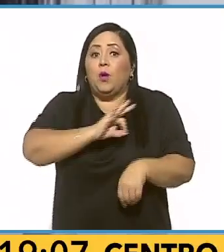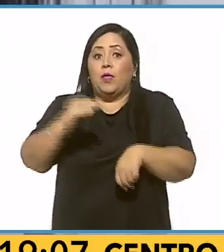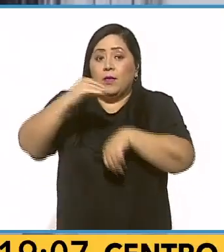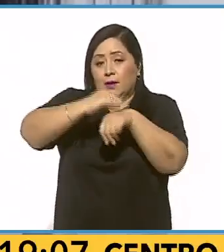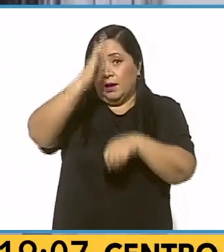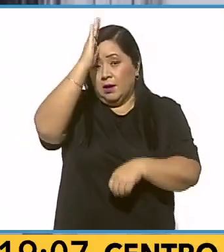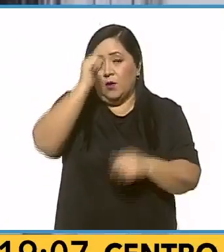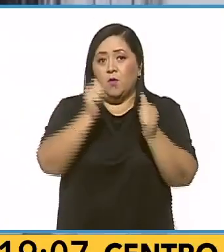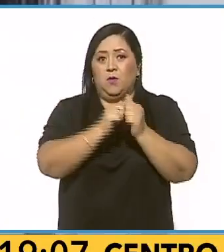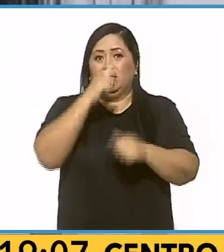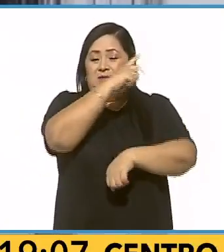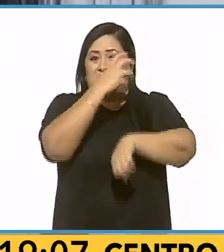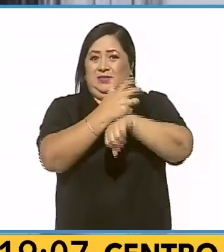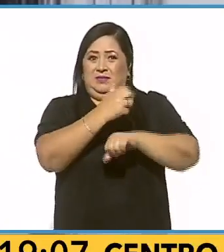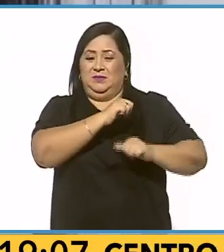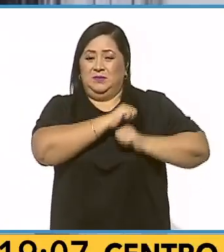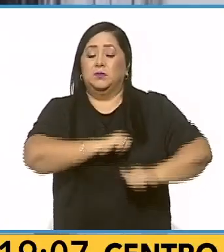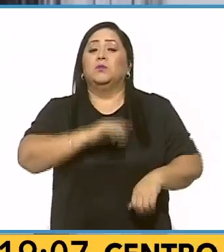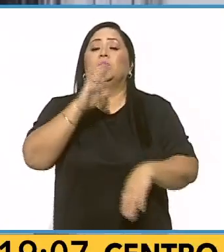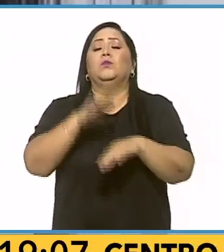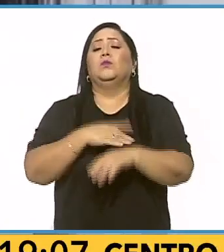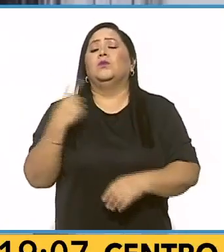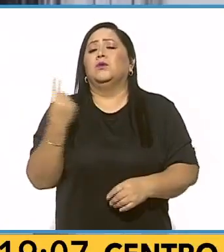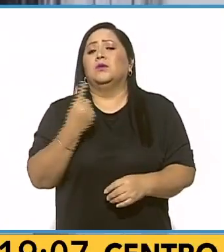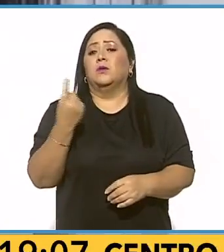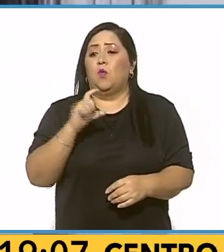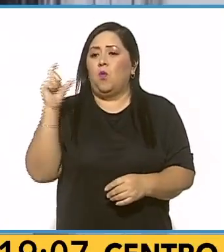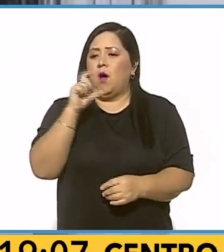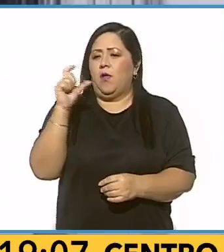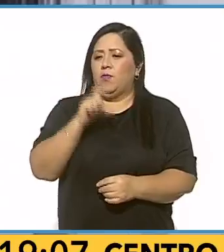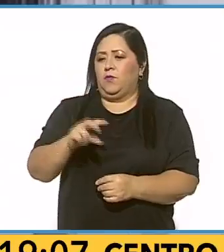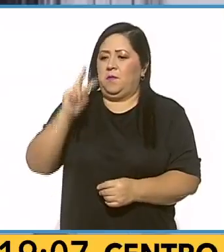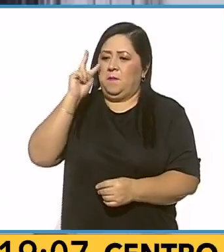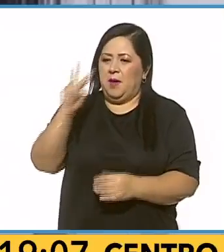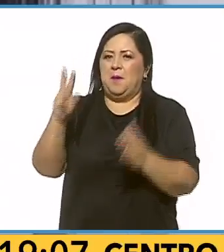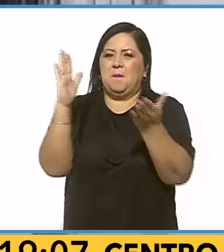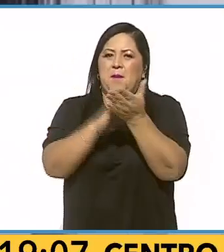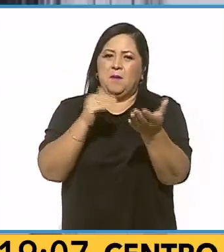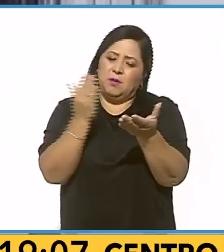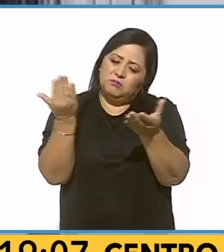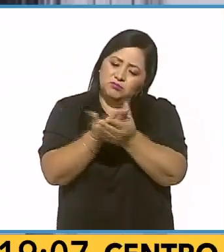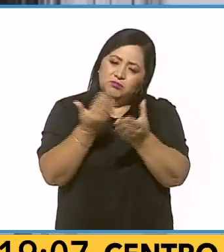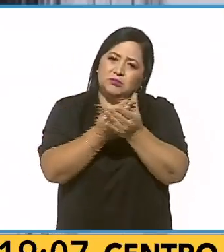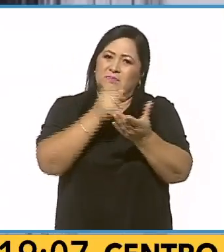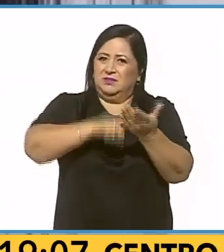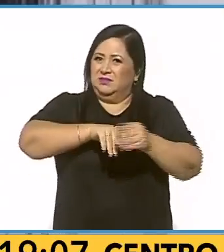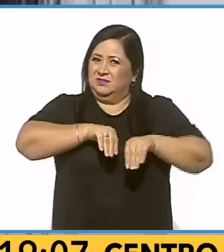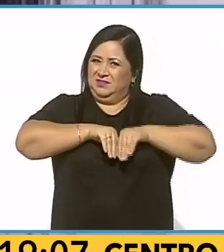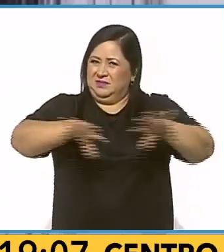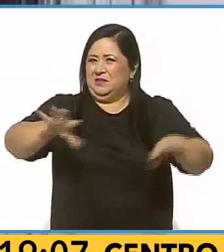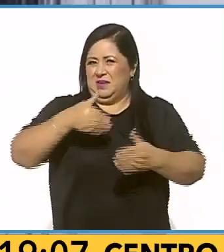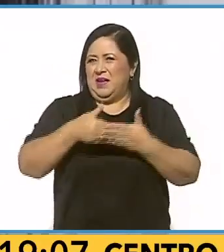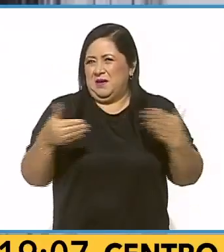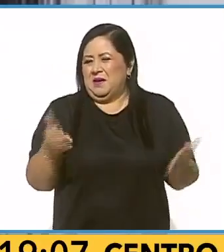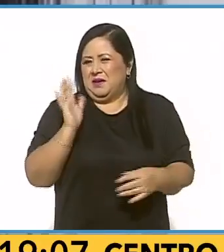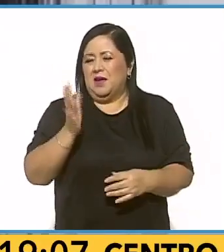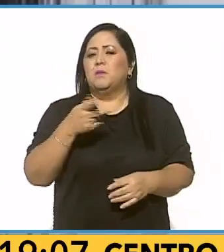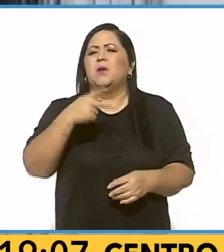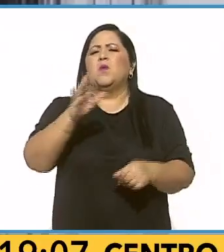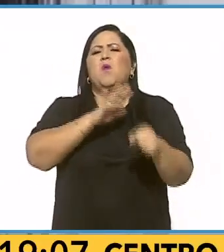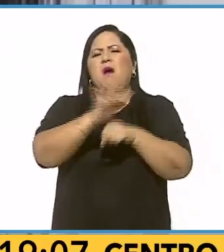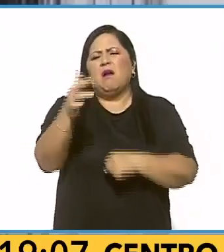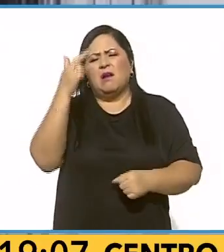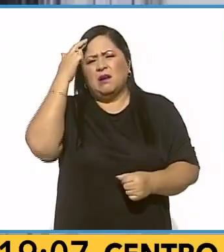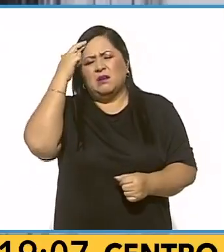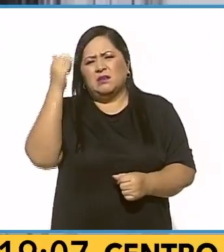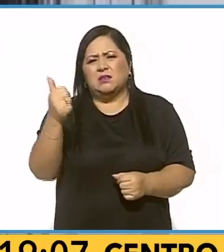acuerdo con los fiscales de Estados Unidos, porque además, pues, cuando uno ve los documentos que el día de hoy se hicieron públicos, hay que decir que una de las razones por las